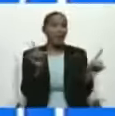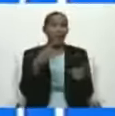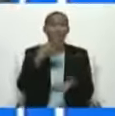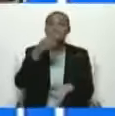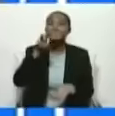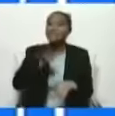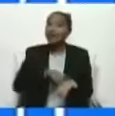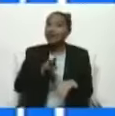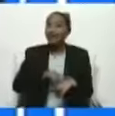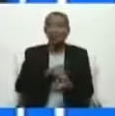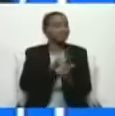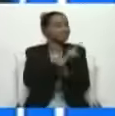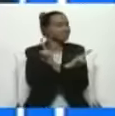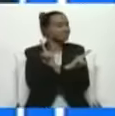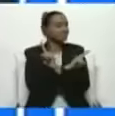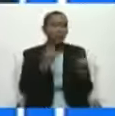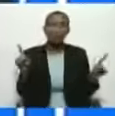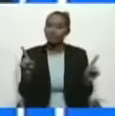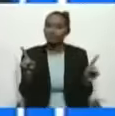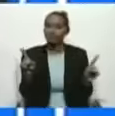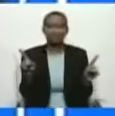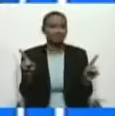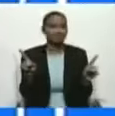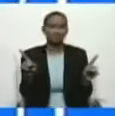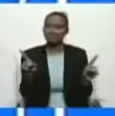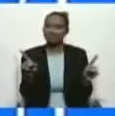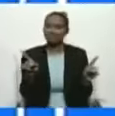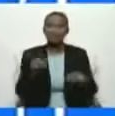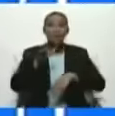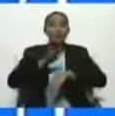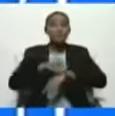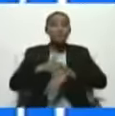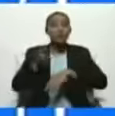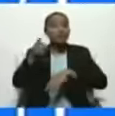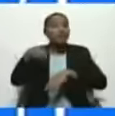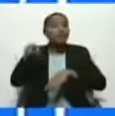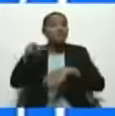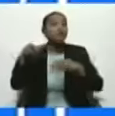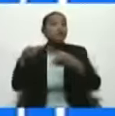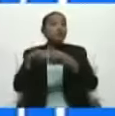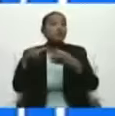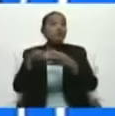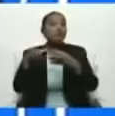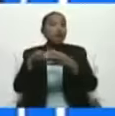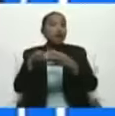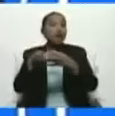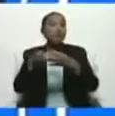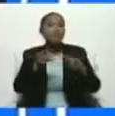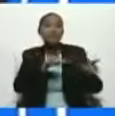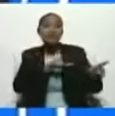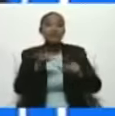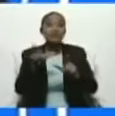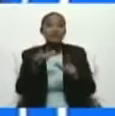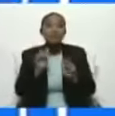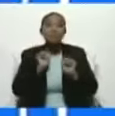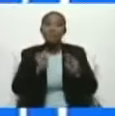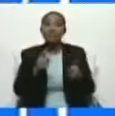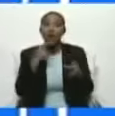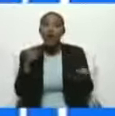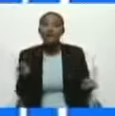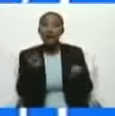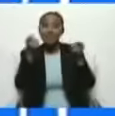mandado no está hecho. Porque ellos no están montados en una operación de campaña